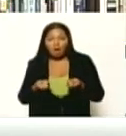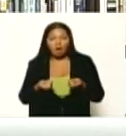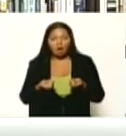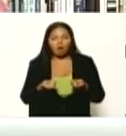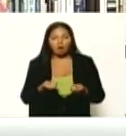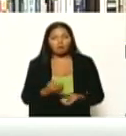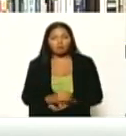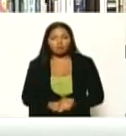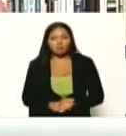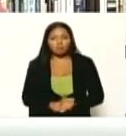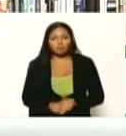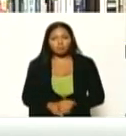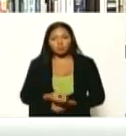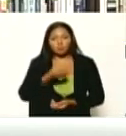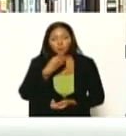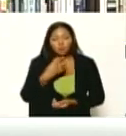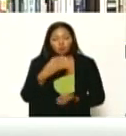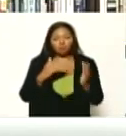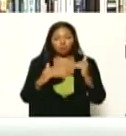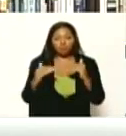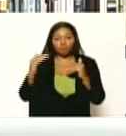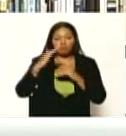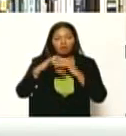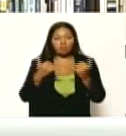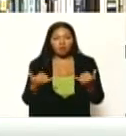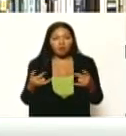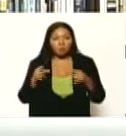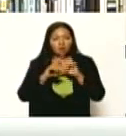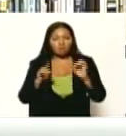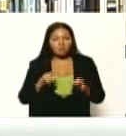bueno, genera un nivel de